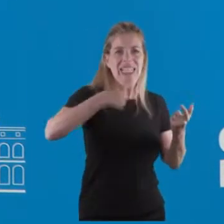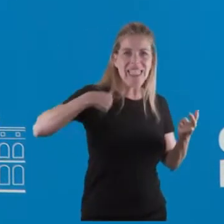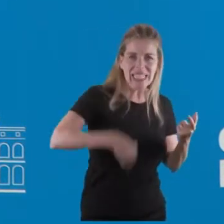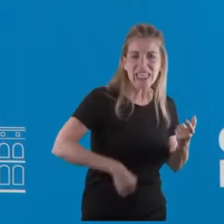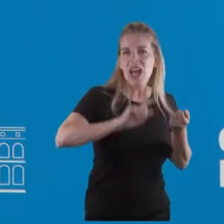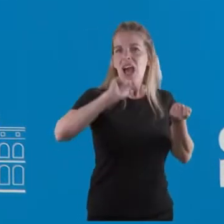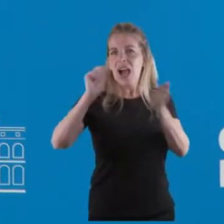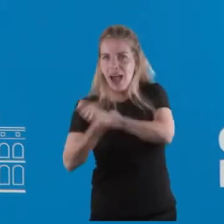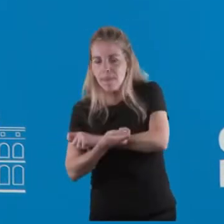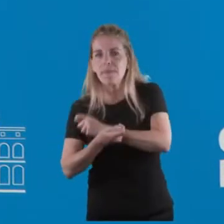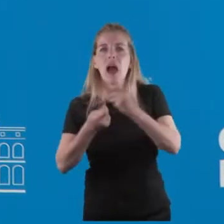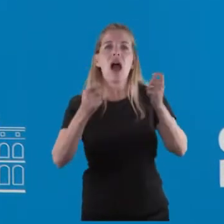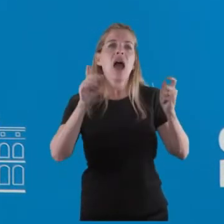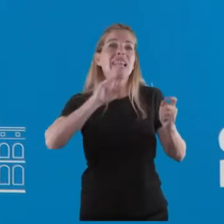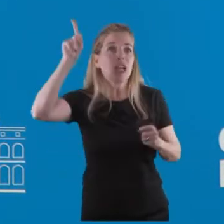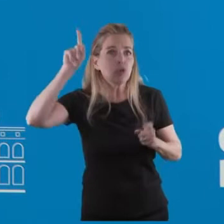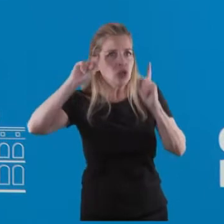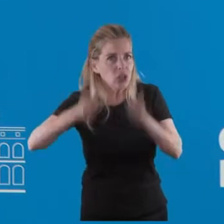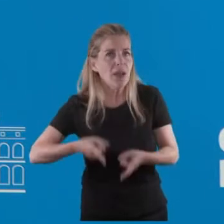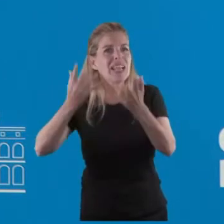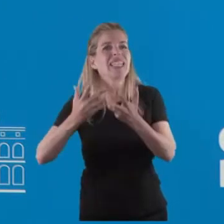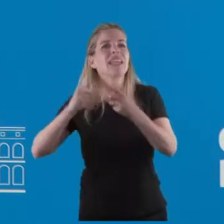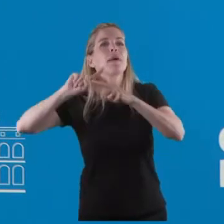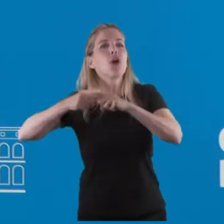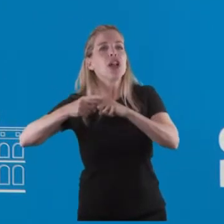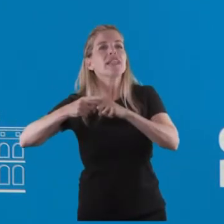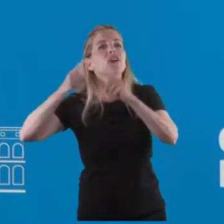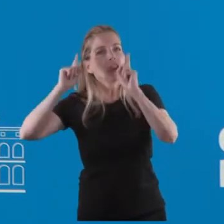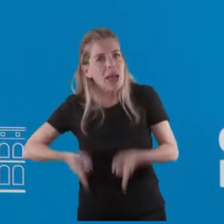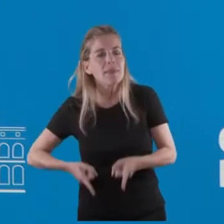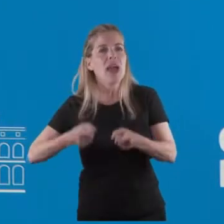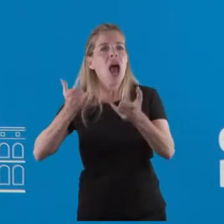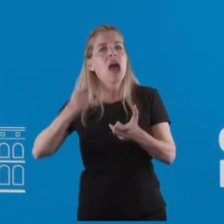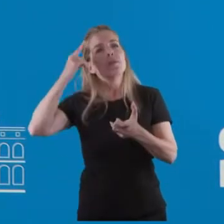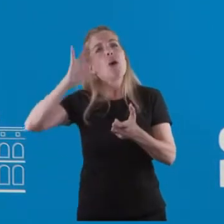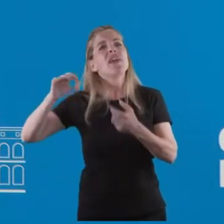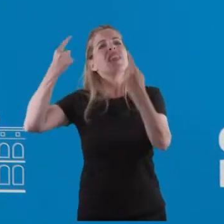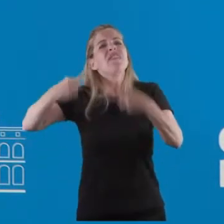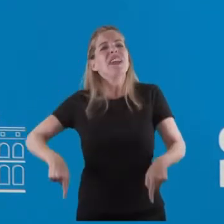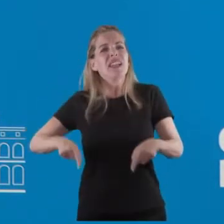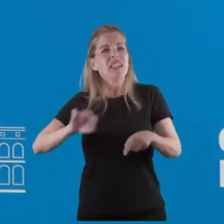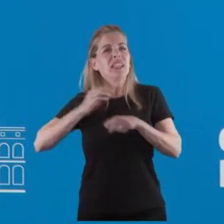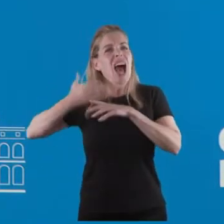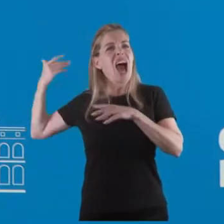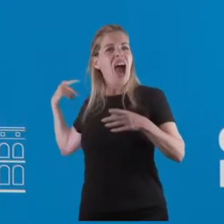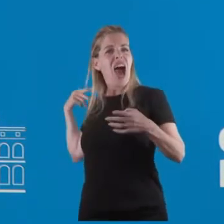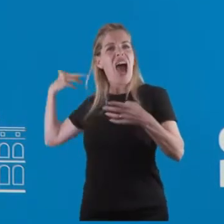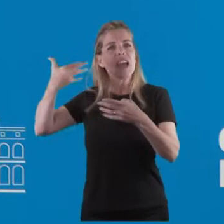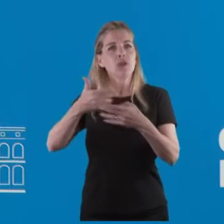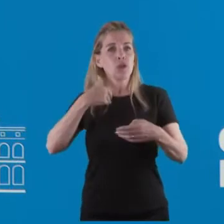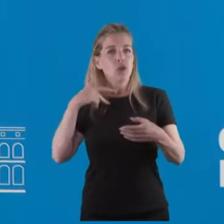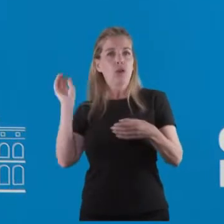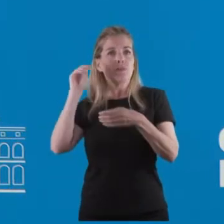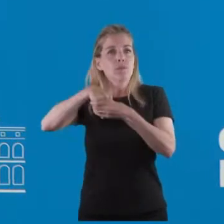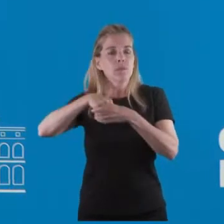políticos también en los eeuu y hay una mirada diferente durante los últimos años sobre todo lo que ha sucedido digo yo formo parte de una